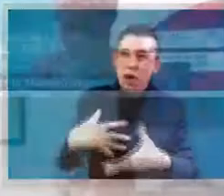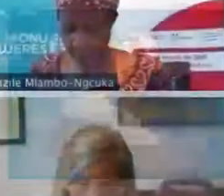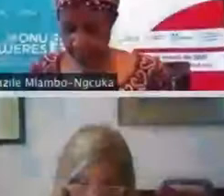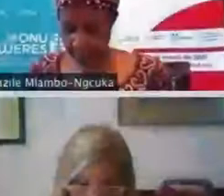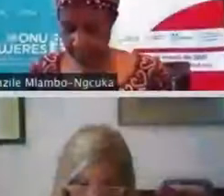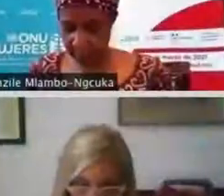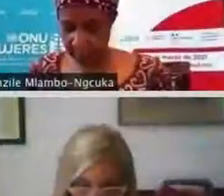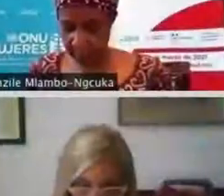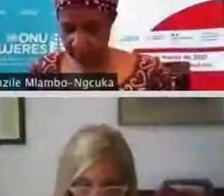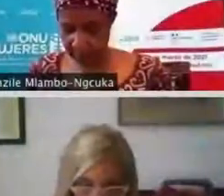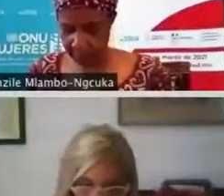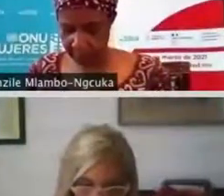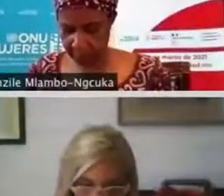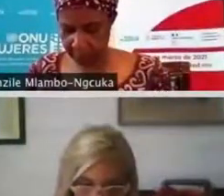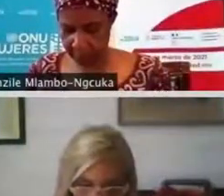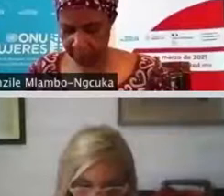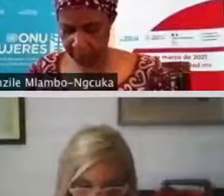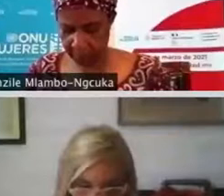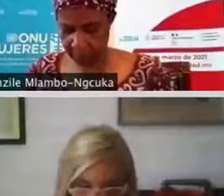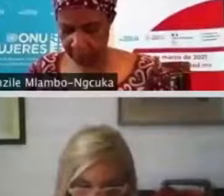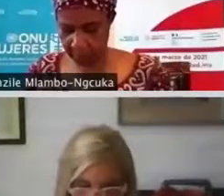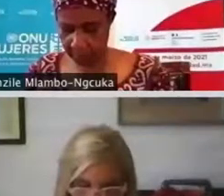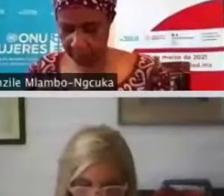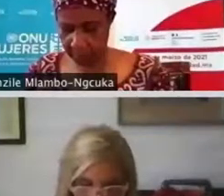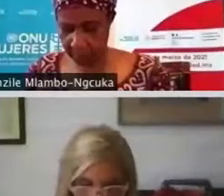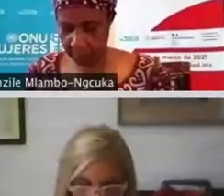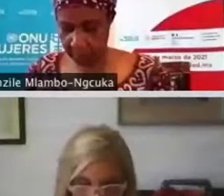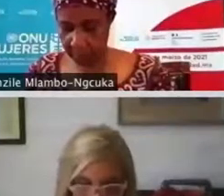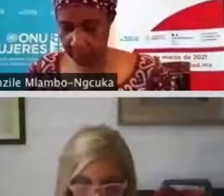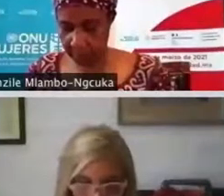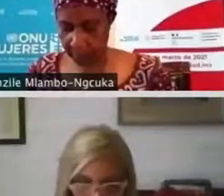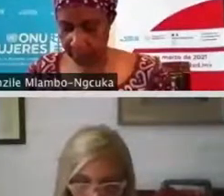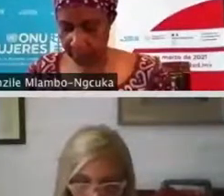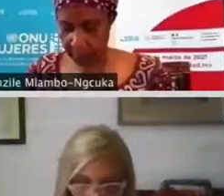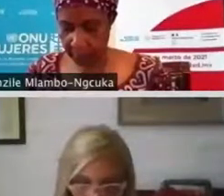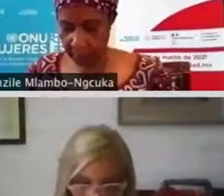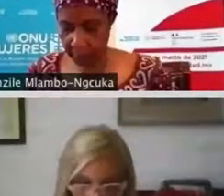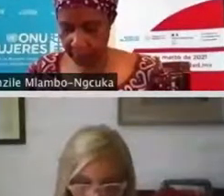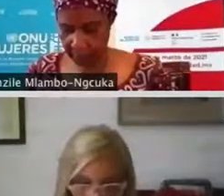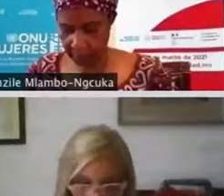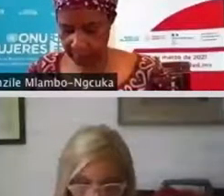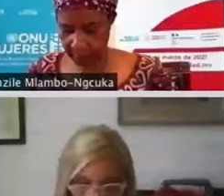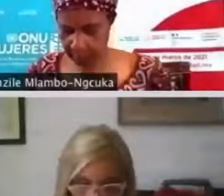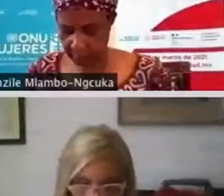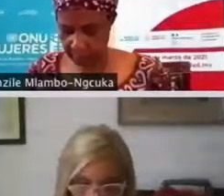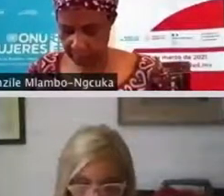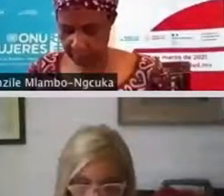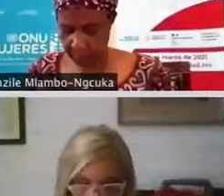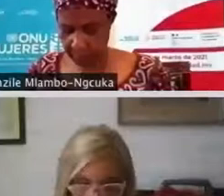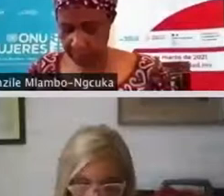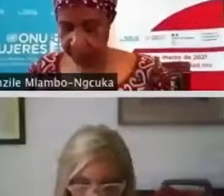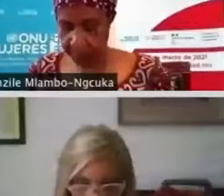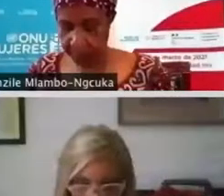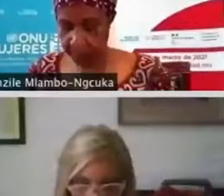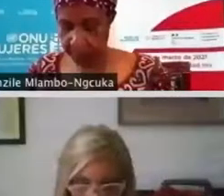en Londres, cuando a esta chica la han asesinado. Esa fortaleza, es la fortaleza que va a mover el mundo. Por